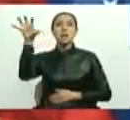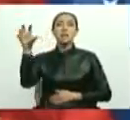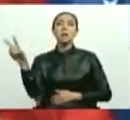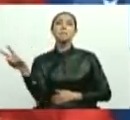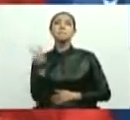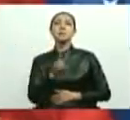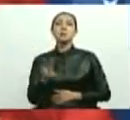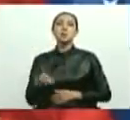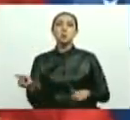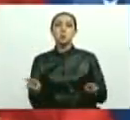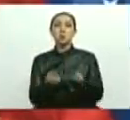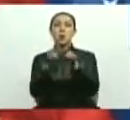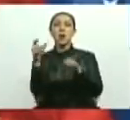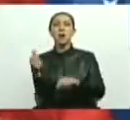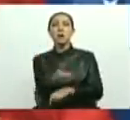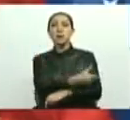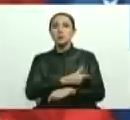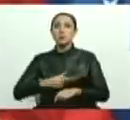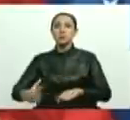un gobierno de facto.